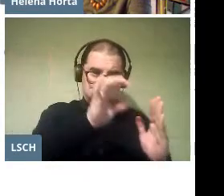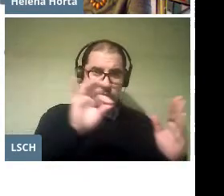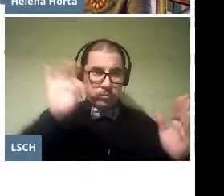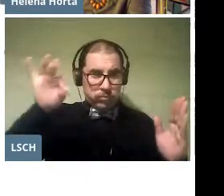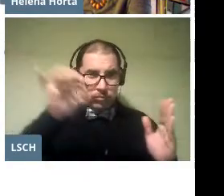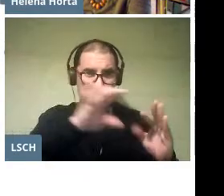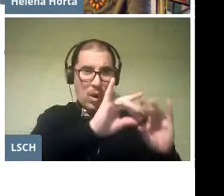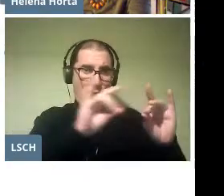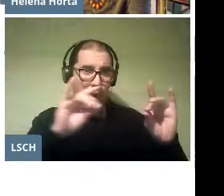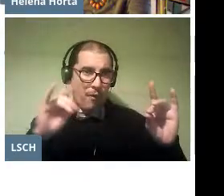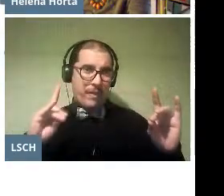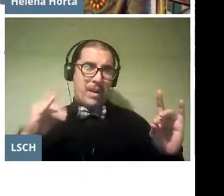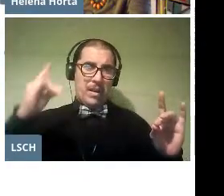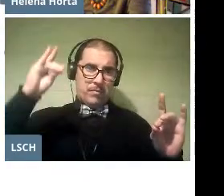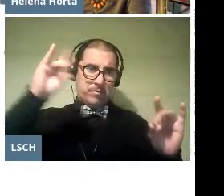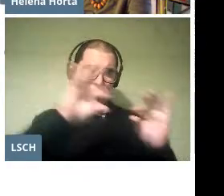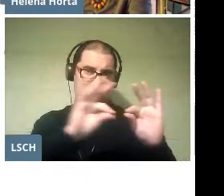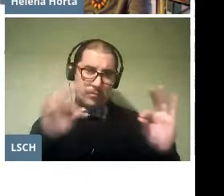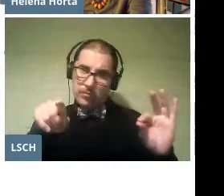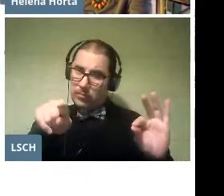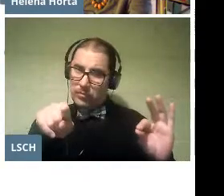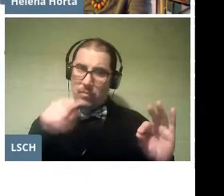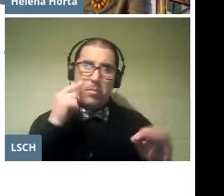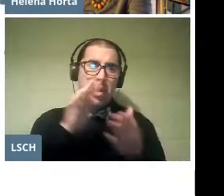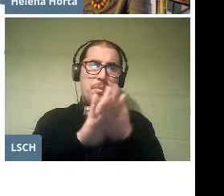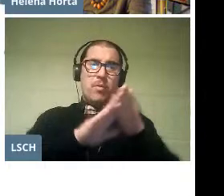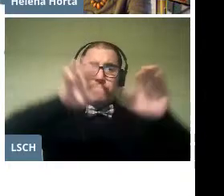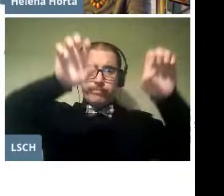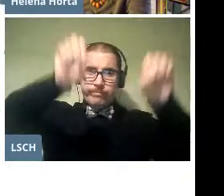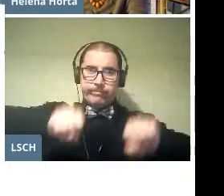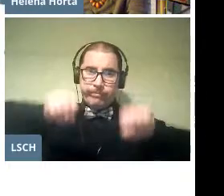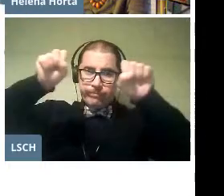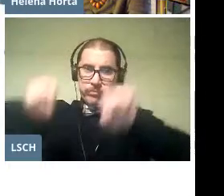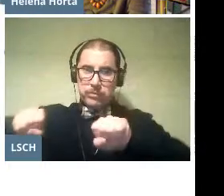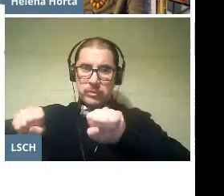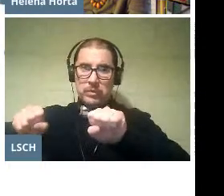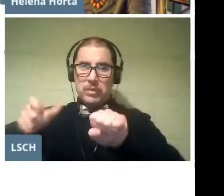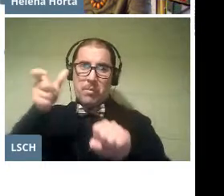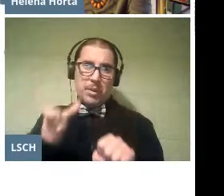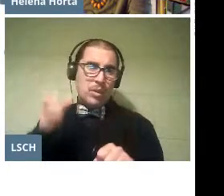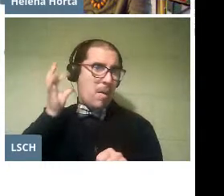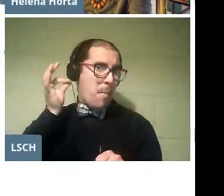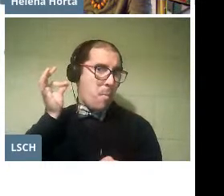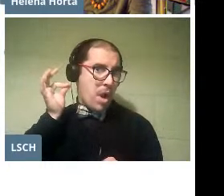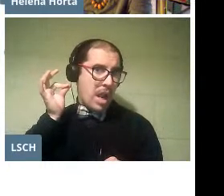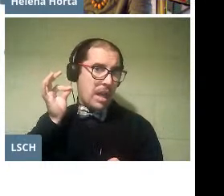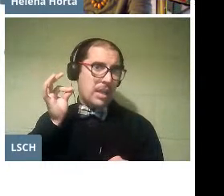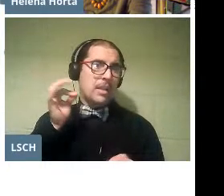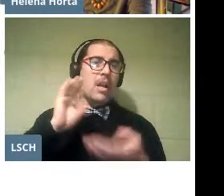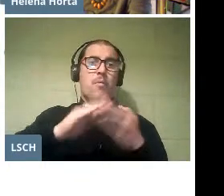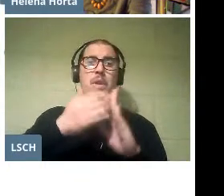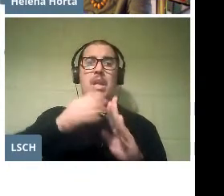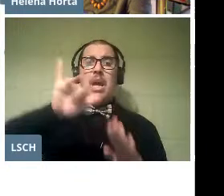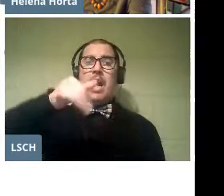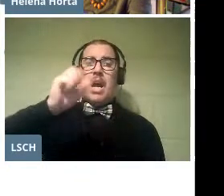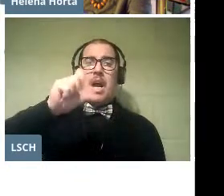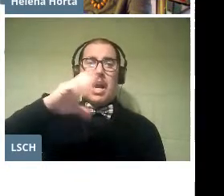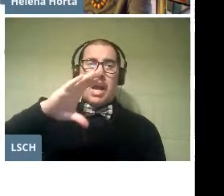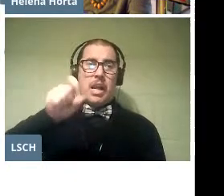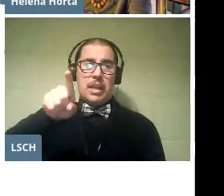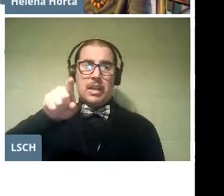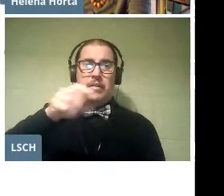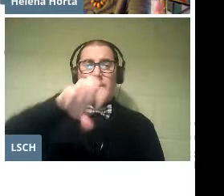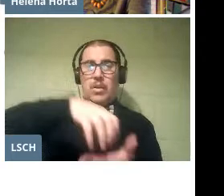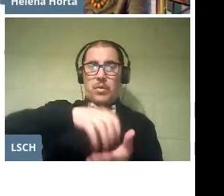camélido. En este caso estamos observando el telar de una tejedora de la comunidad Jalca de Sucre, en